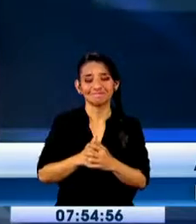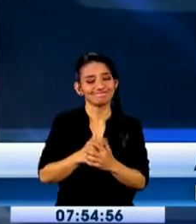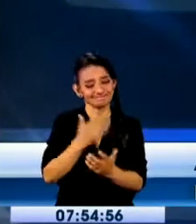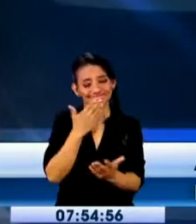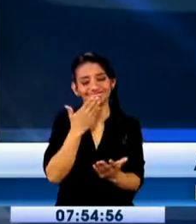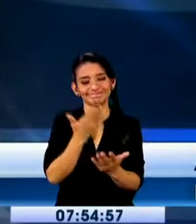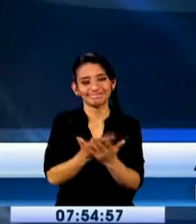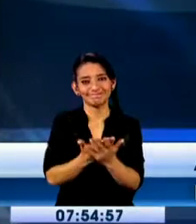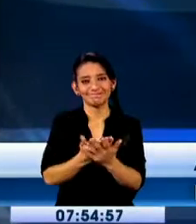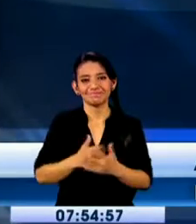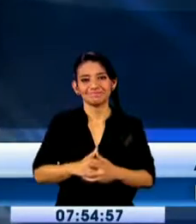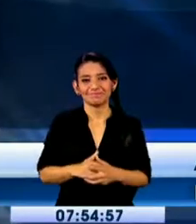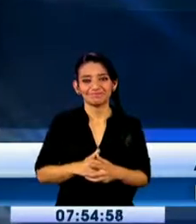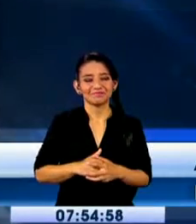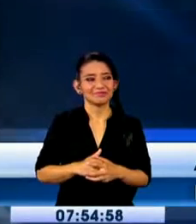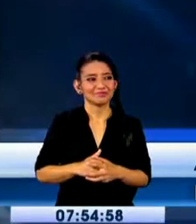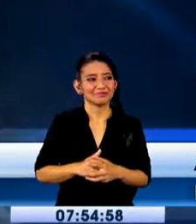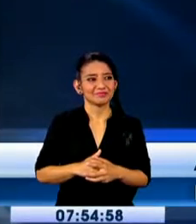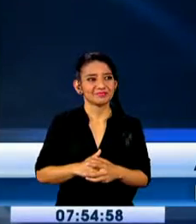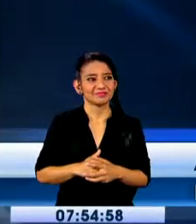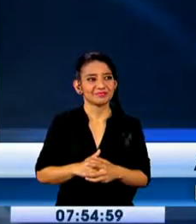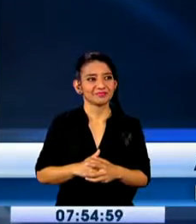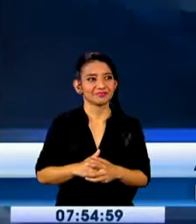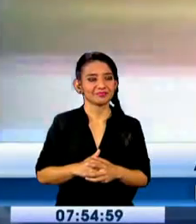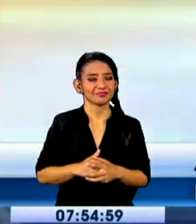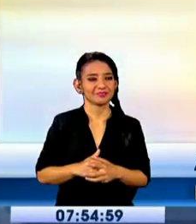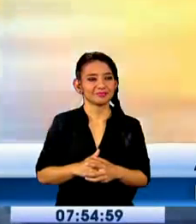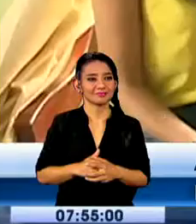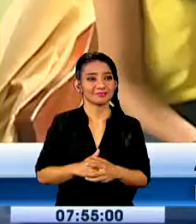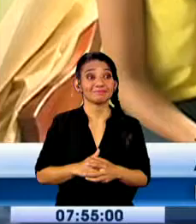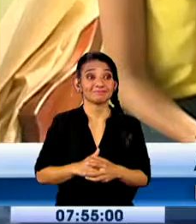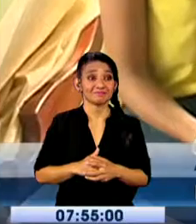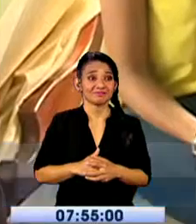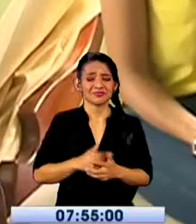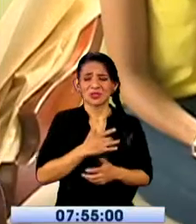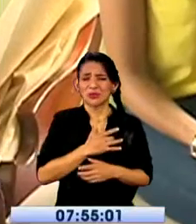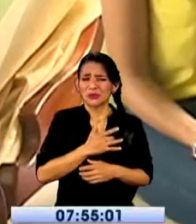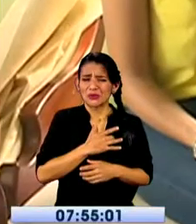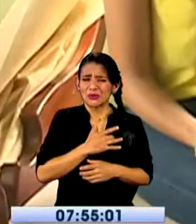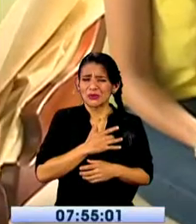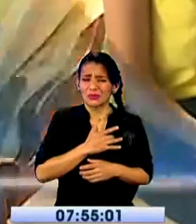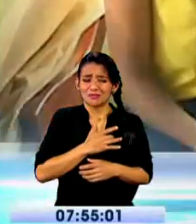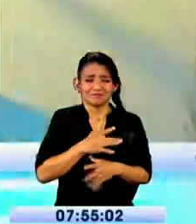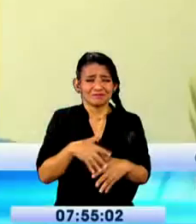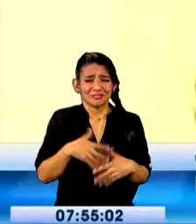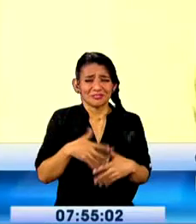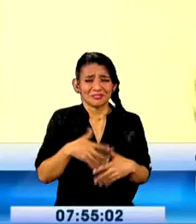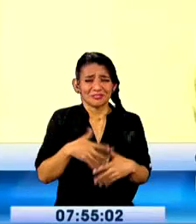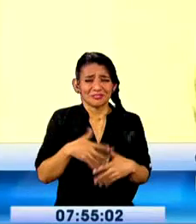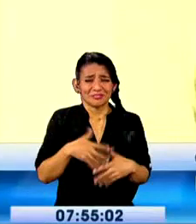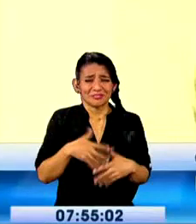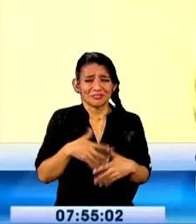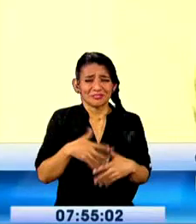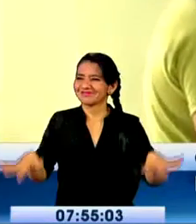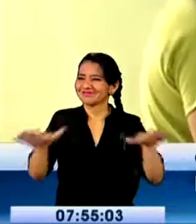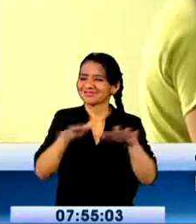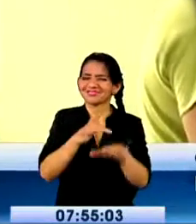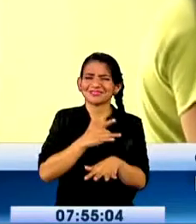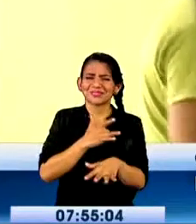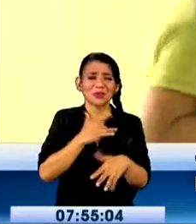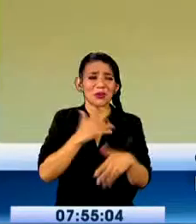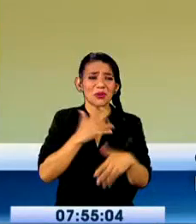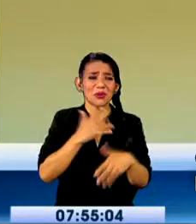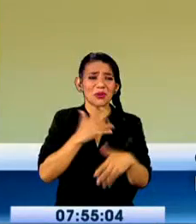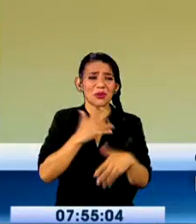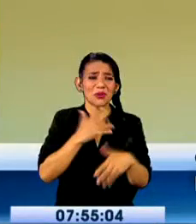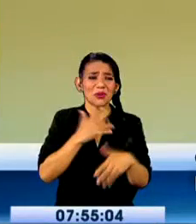Gracias. Y que Dios los bendiga también. Un sentimiento que es imposible describirlo se sintió en el sitio. La alegría de